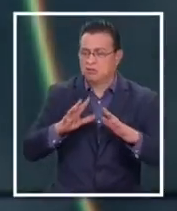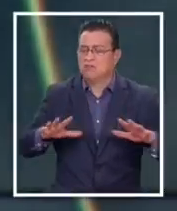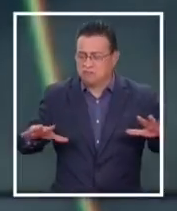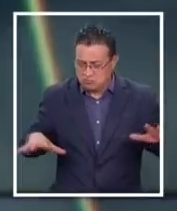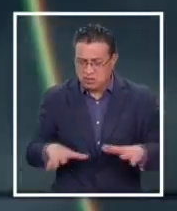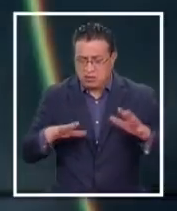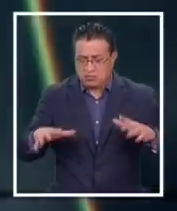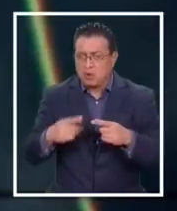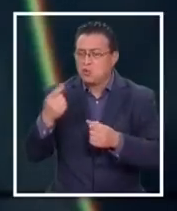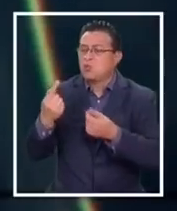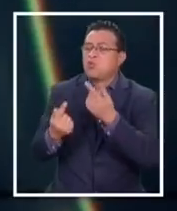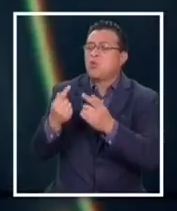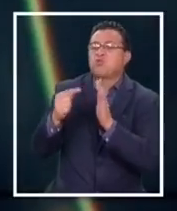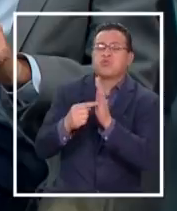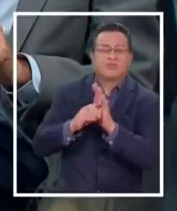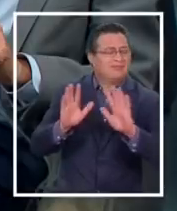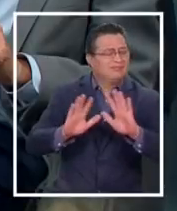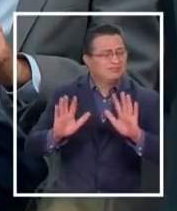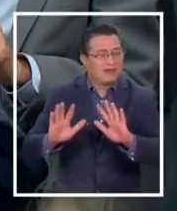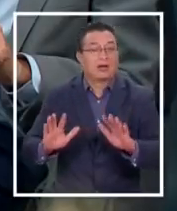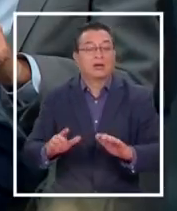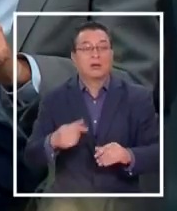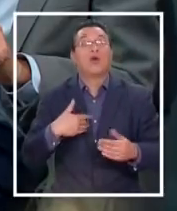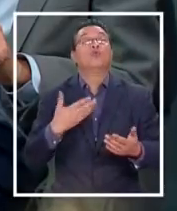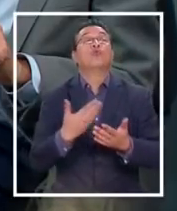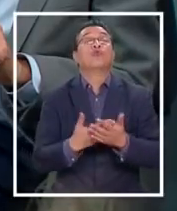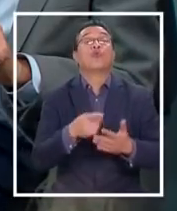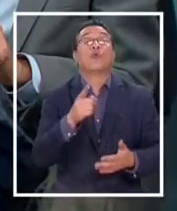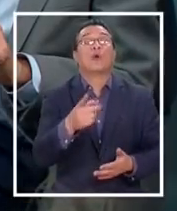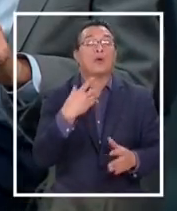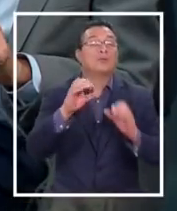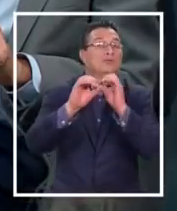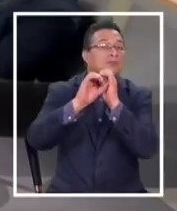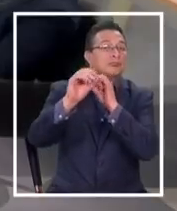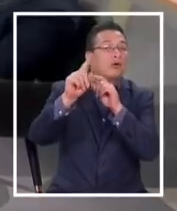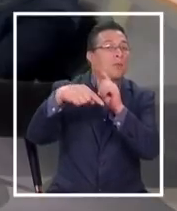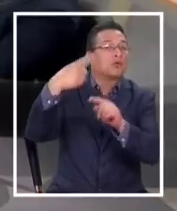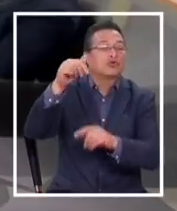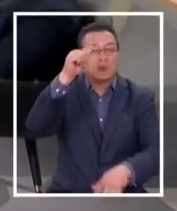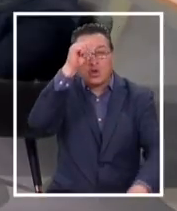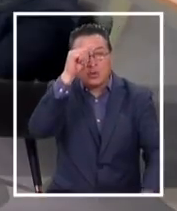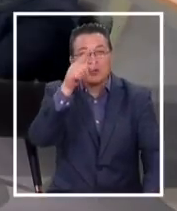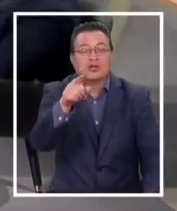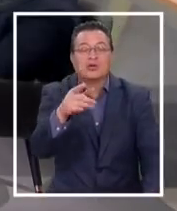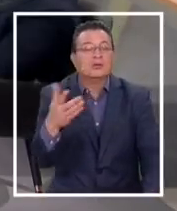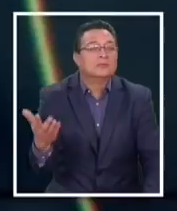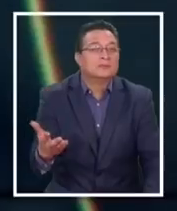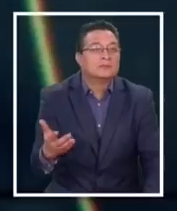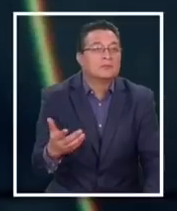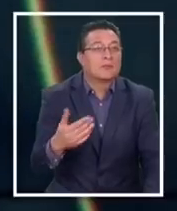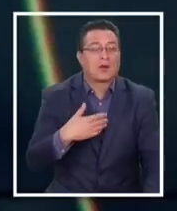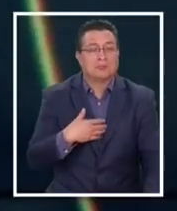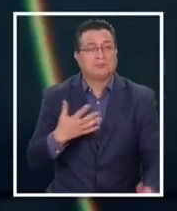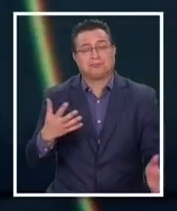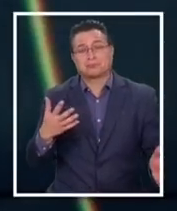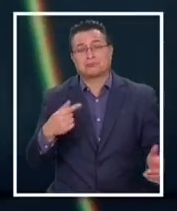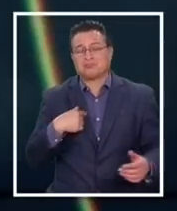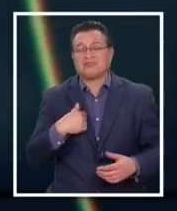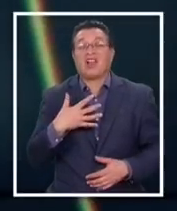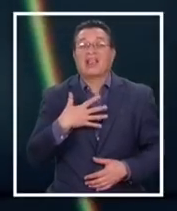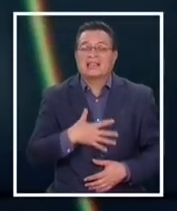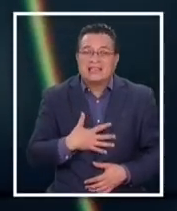convicciones y no por las conveniencias. Y aprovechando el vuelito, la proyección para el próximo domingo. Yo, más que proyecciones, yo